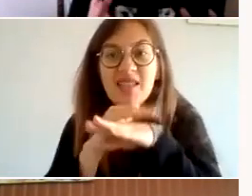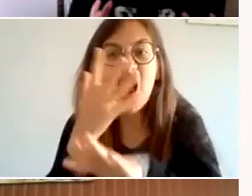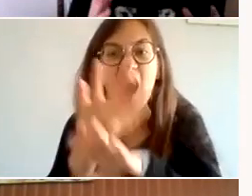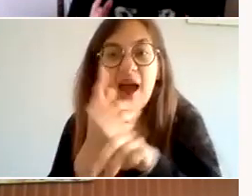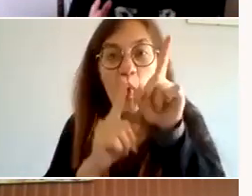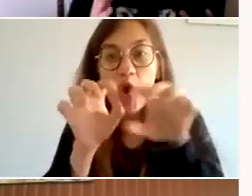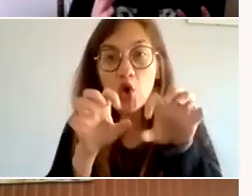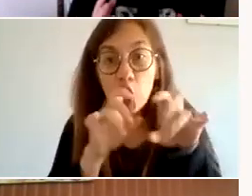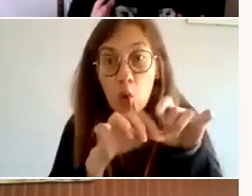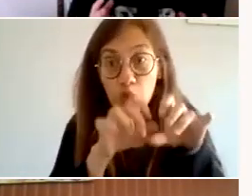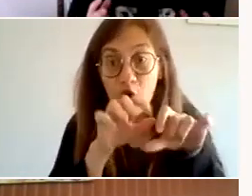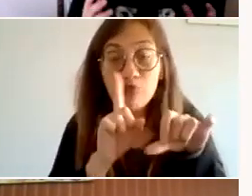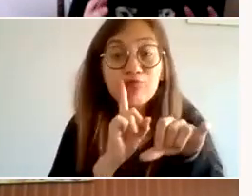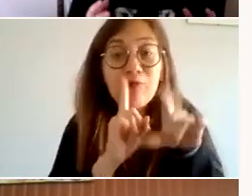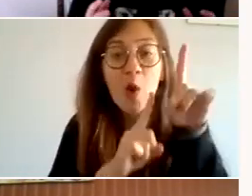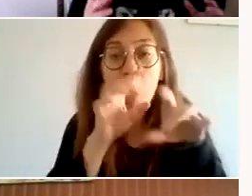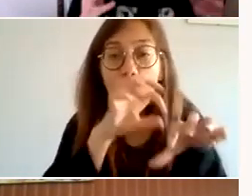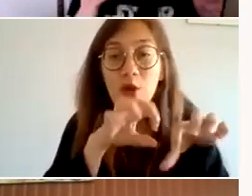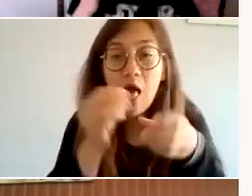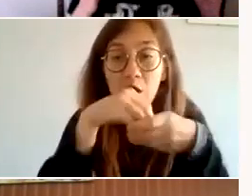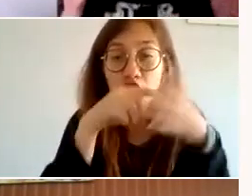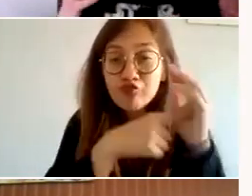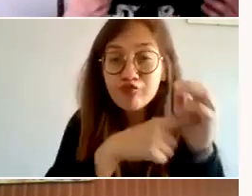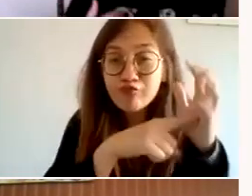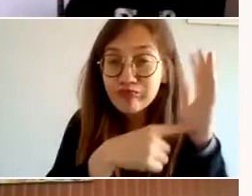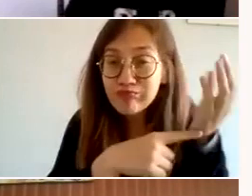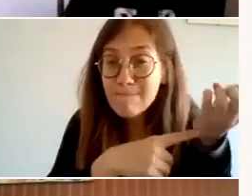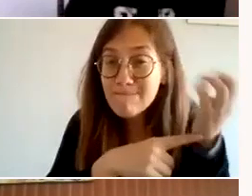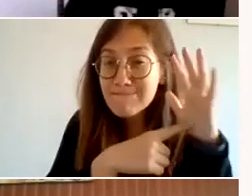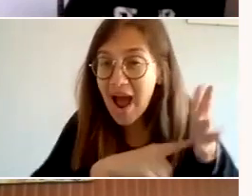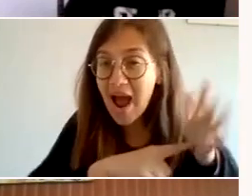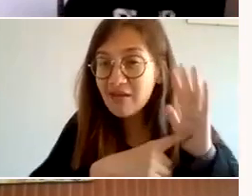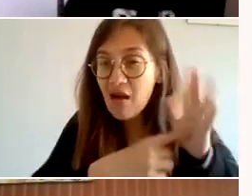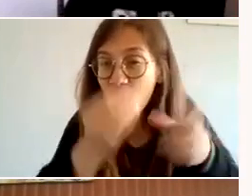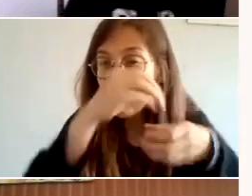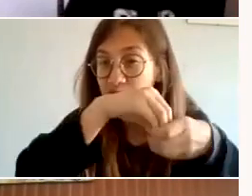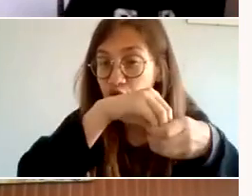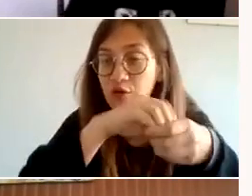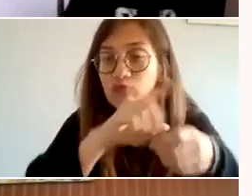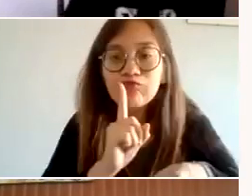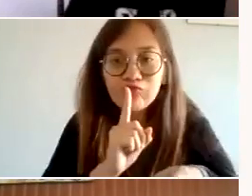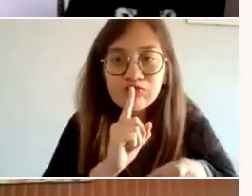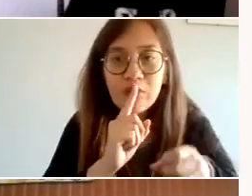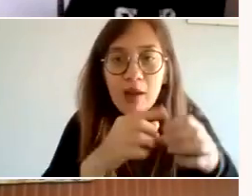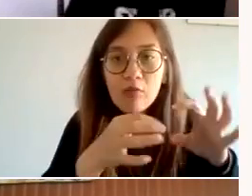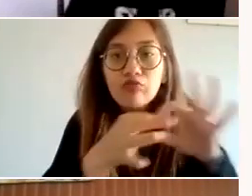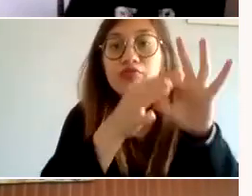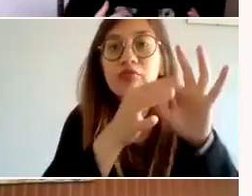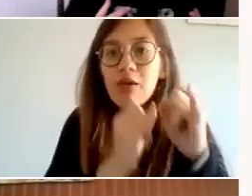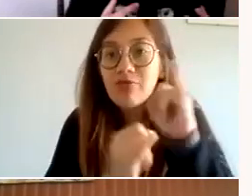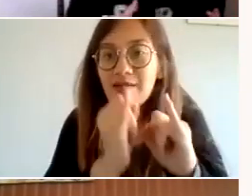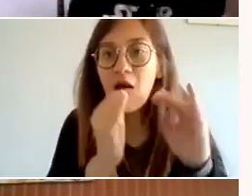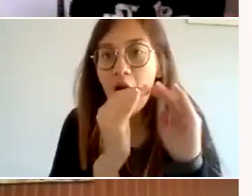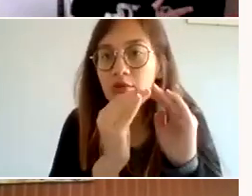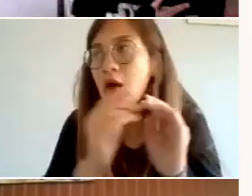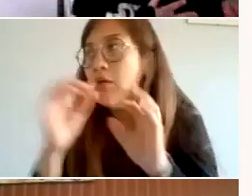que une un computador con otro y que hace de que en cada uno de nuestros hogares haya internet. Al